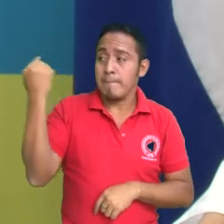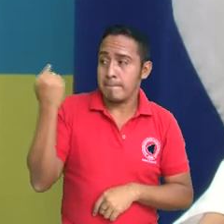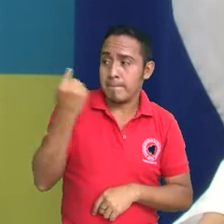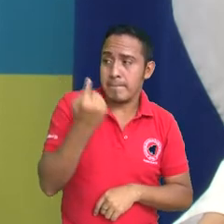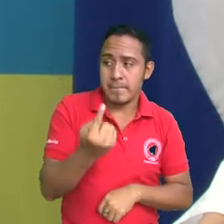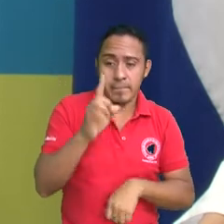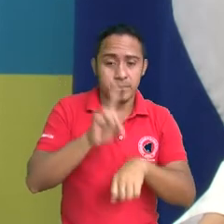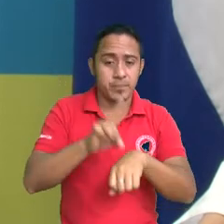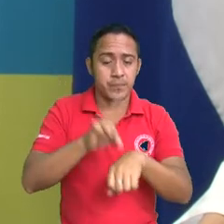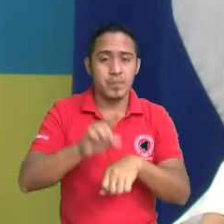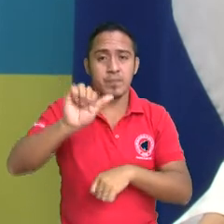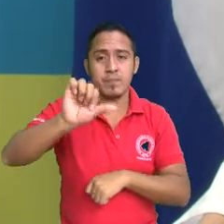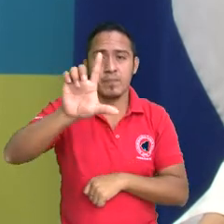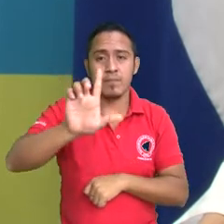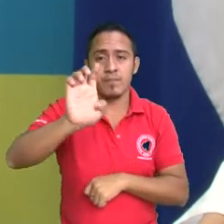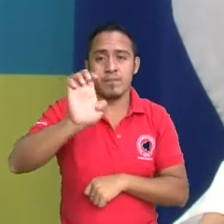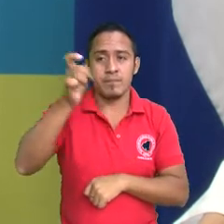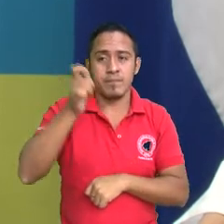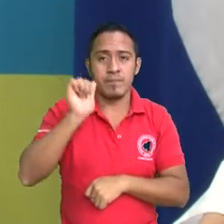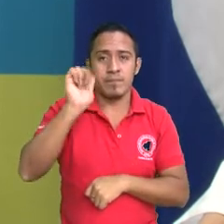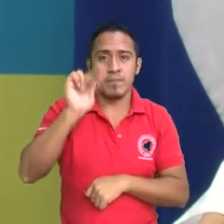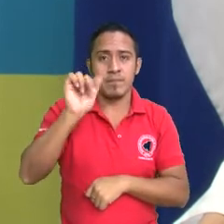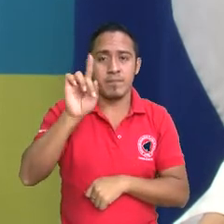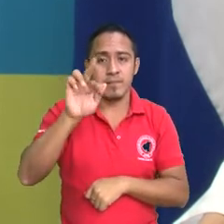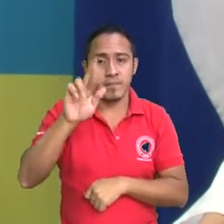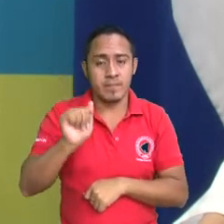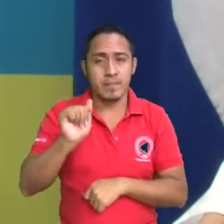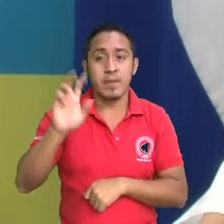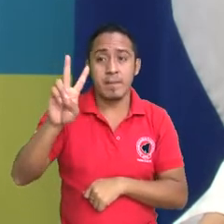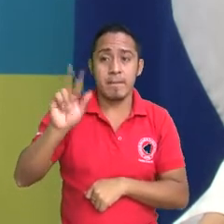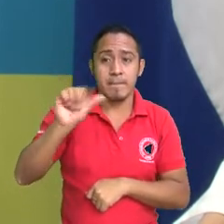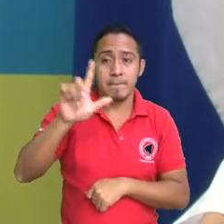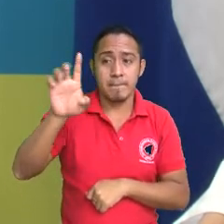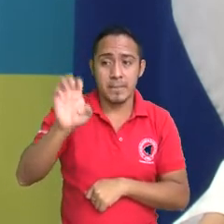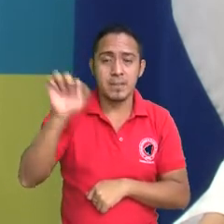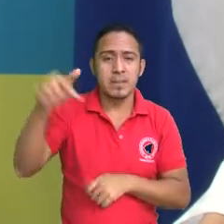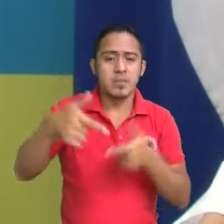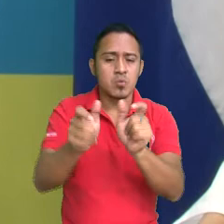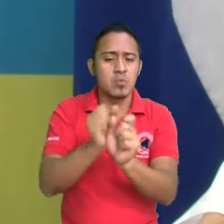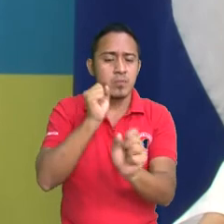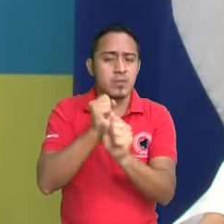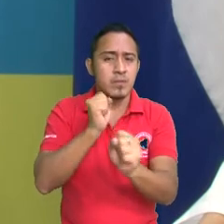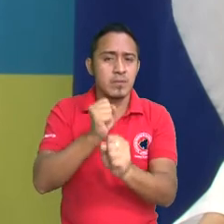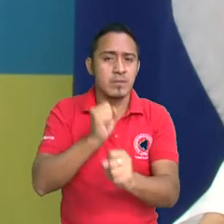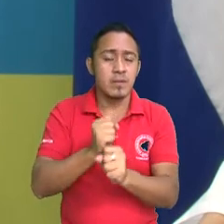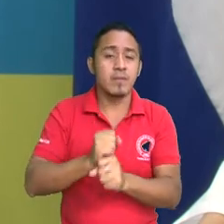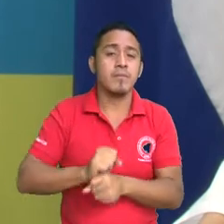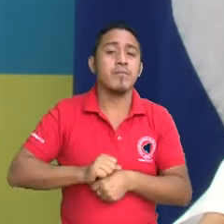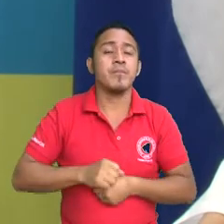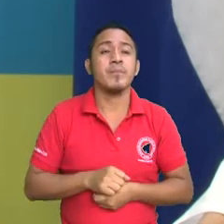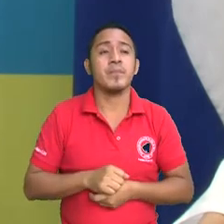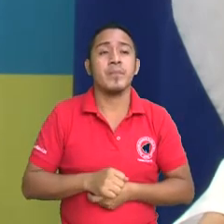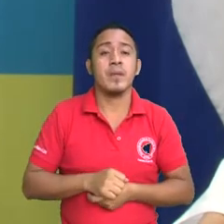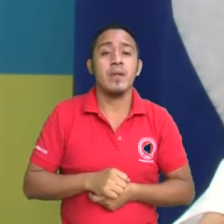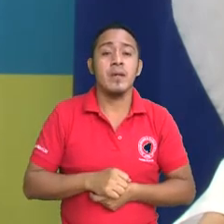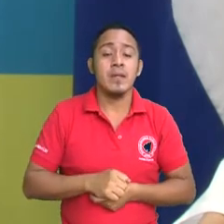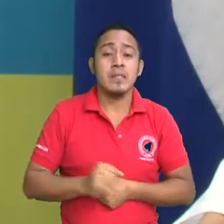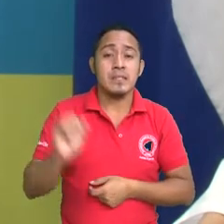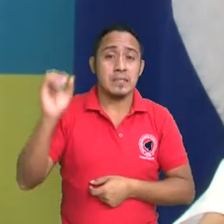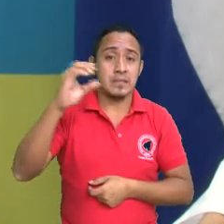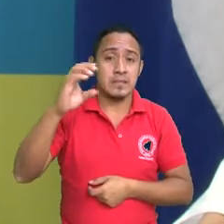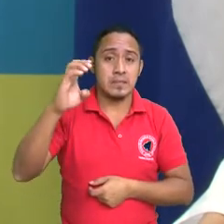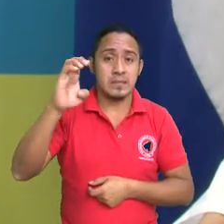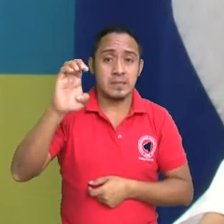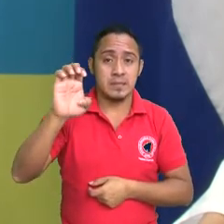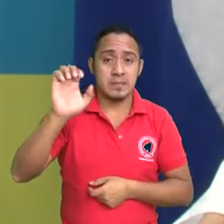presencia de la doctora Alexandra Valle. Ella es parte del equipo médico del Centro Nacional de Oftalmología,